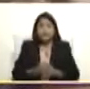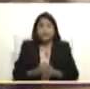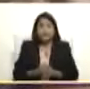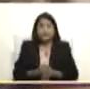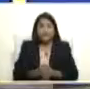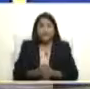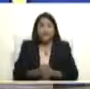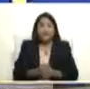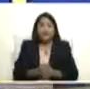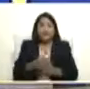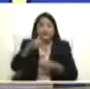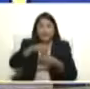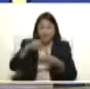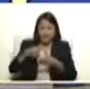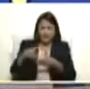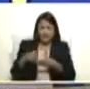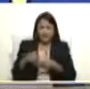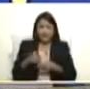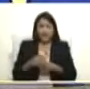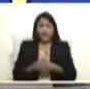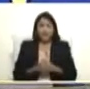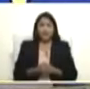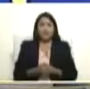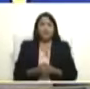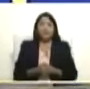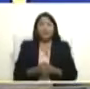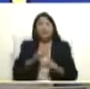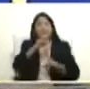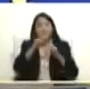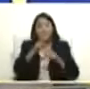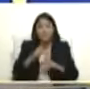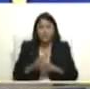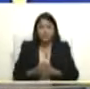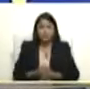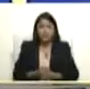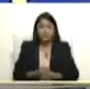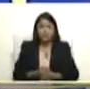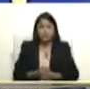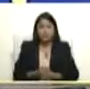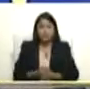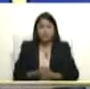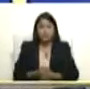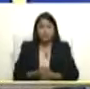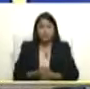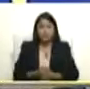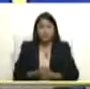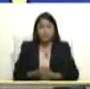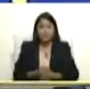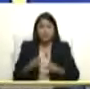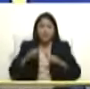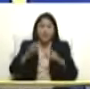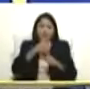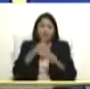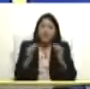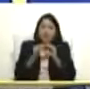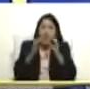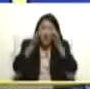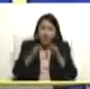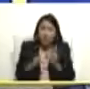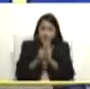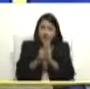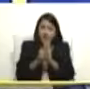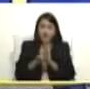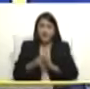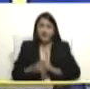Un referéndum, dio los datos, pues, y dijo, un referéndum de carácter no vinculante